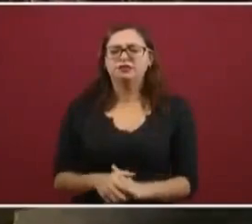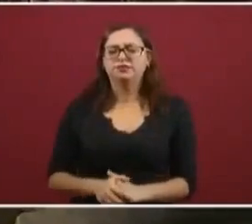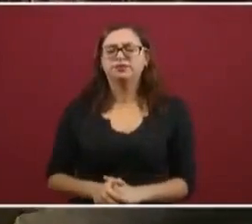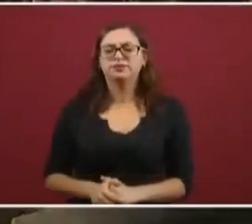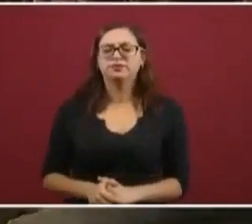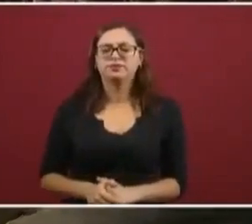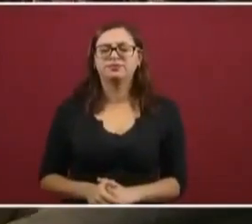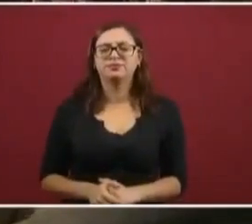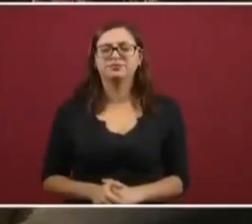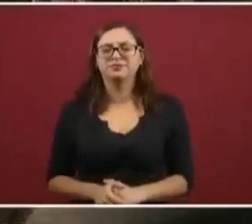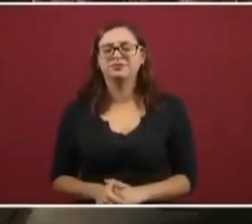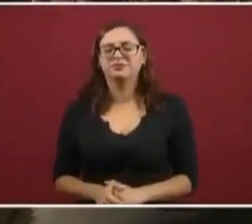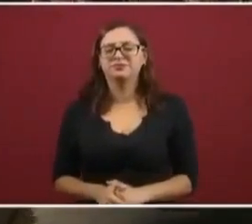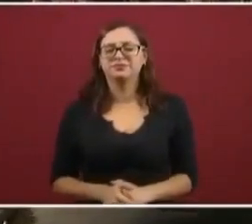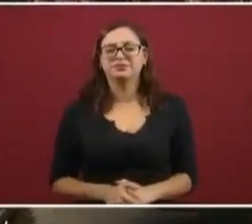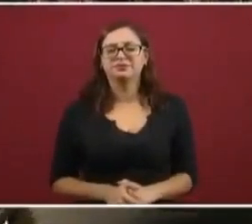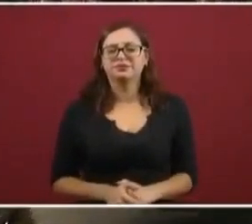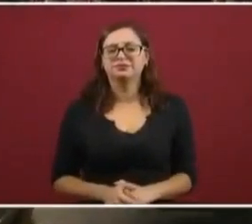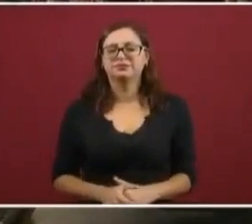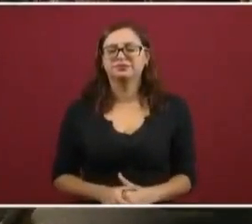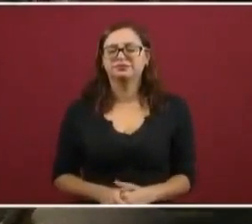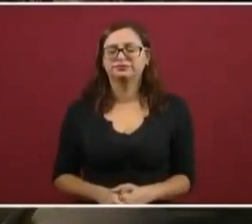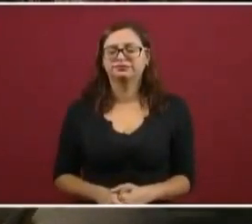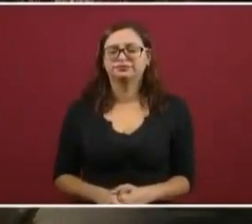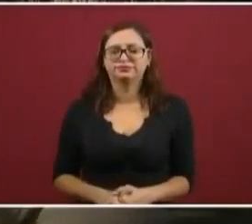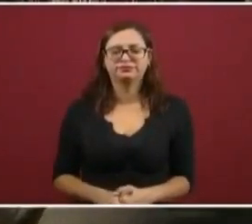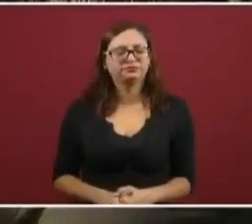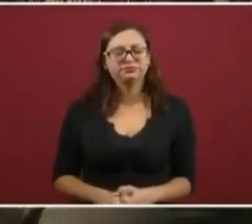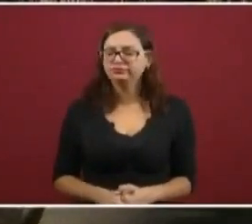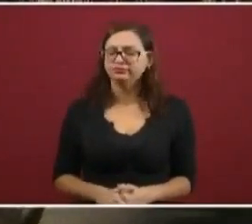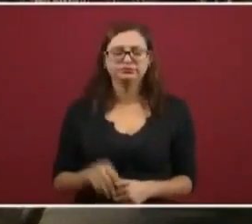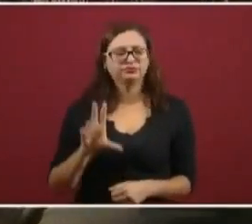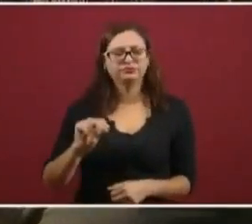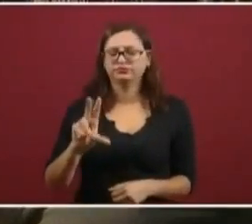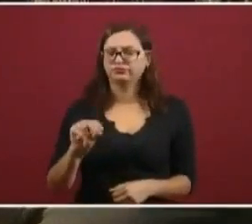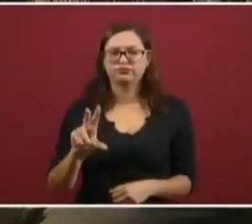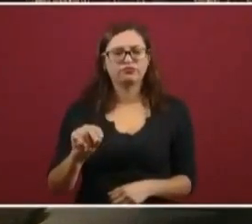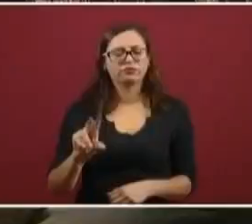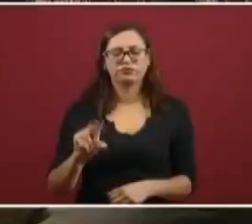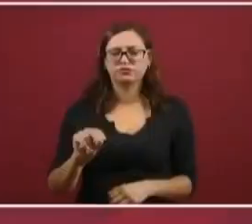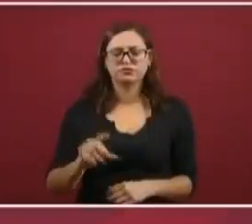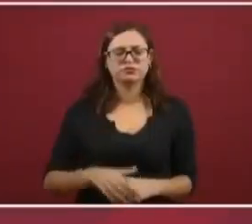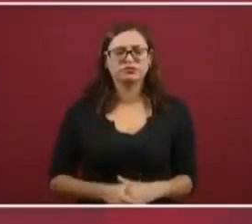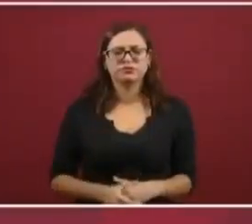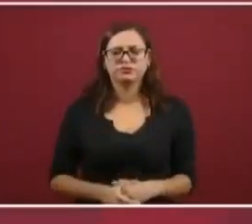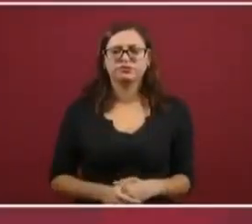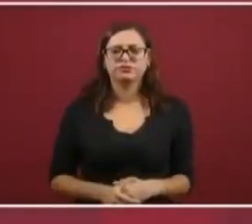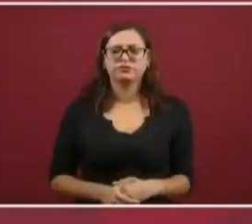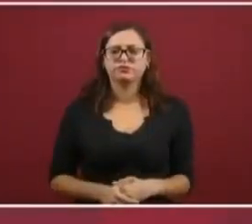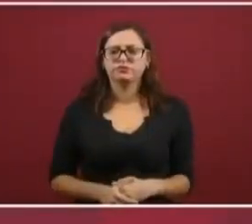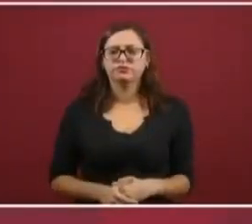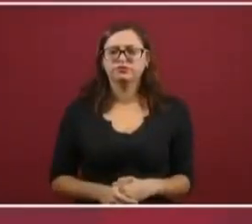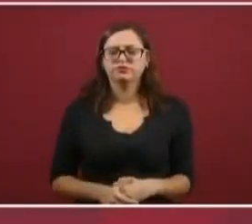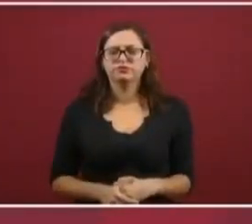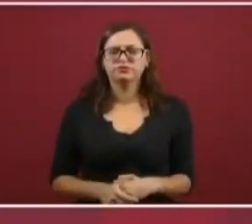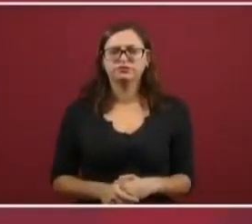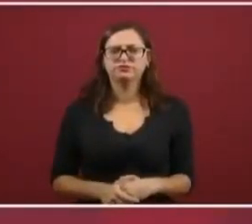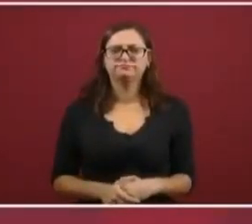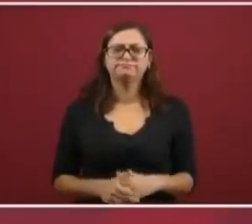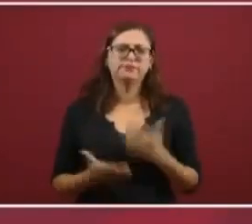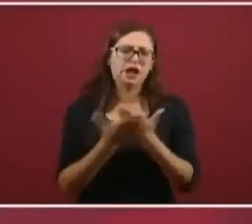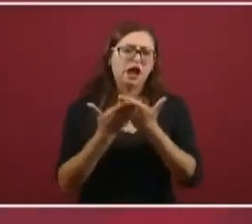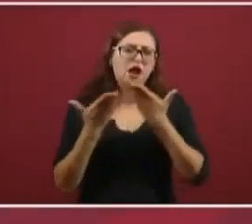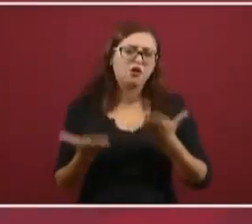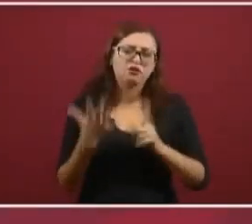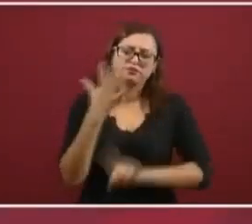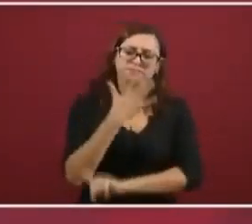gorda serados por el Cri organizado no no no no ya son otras